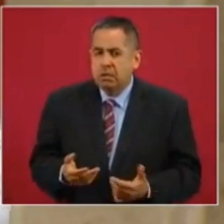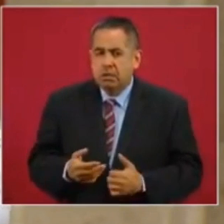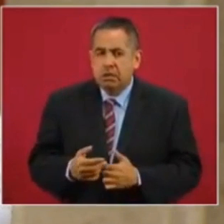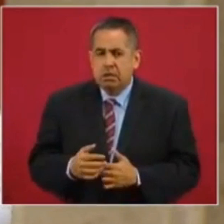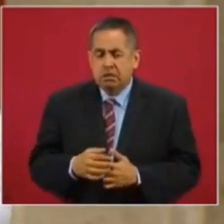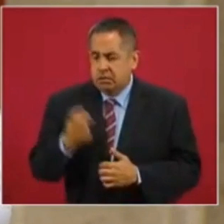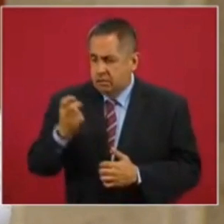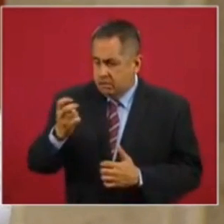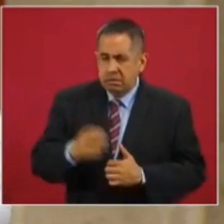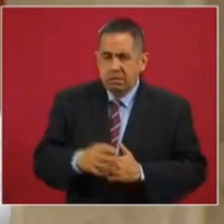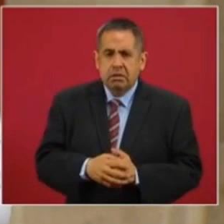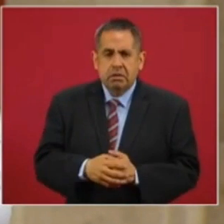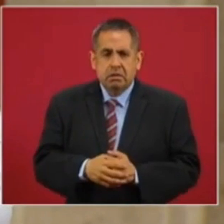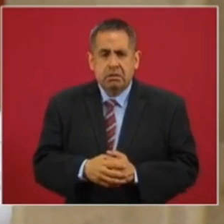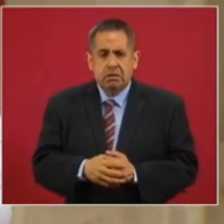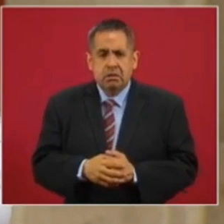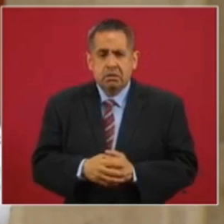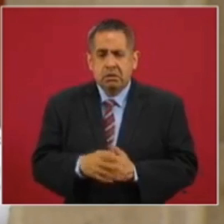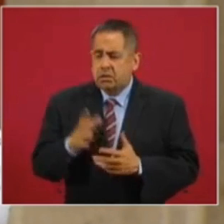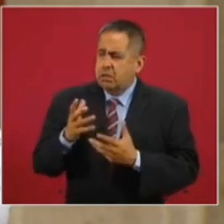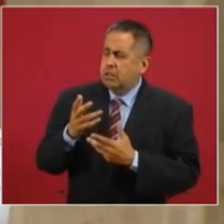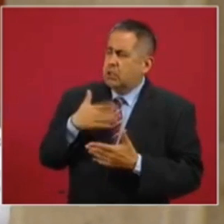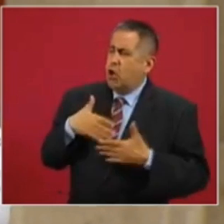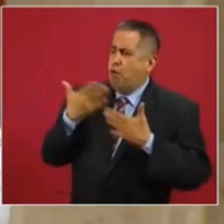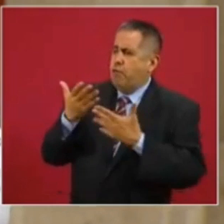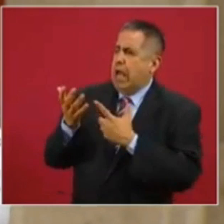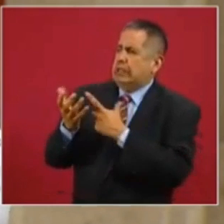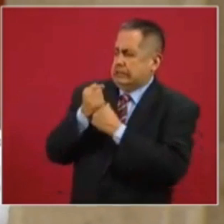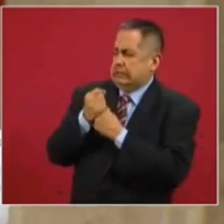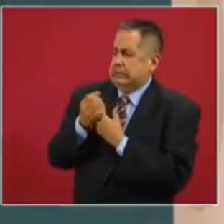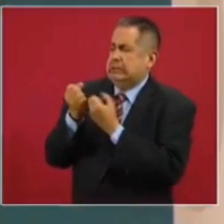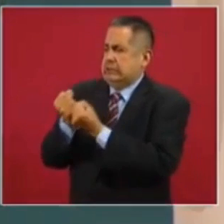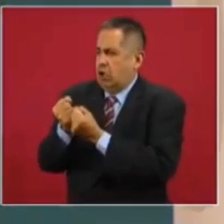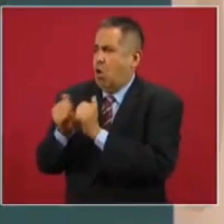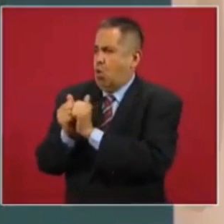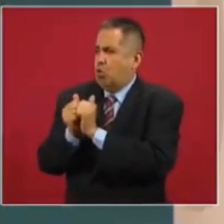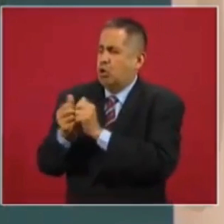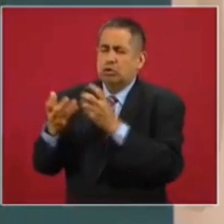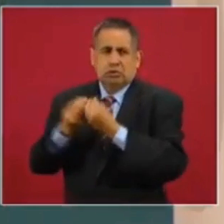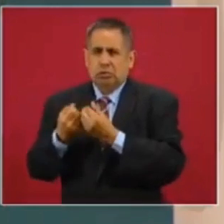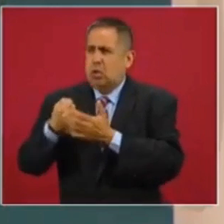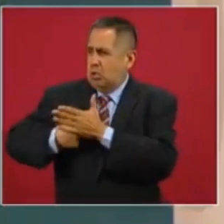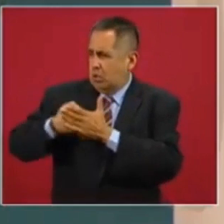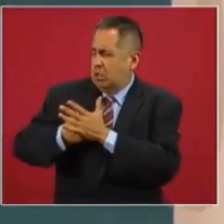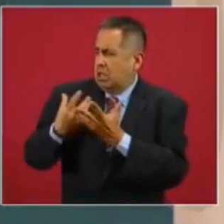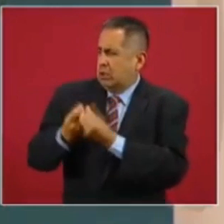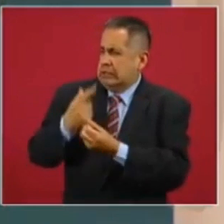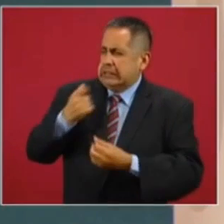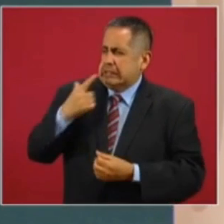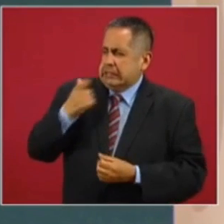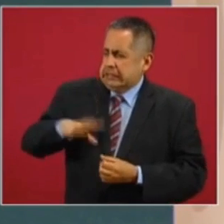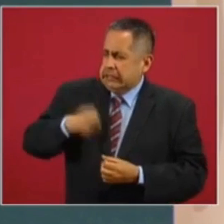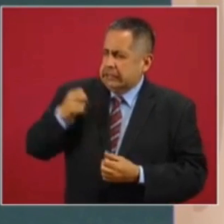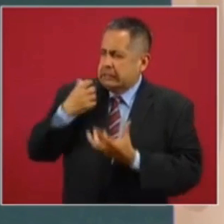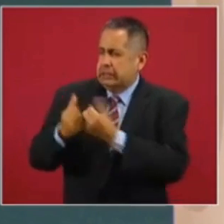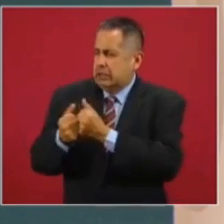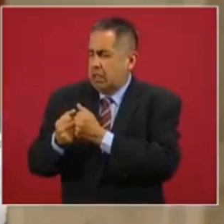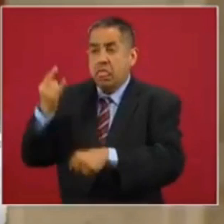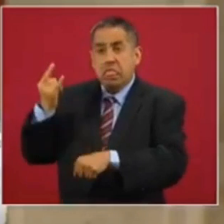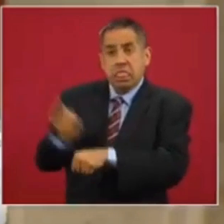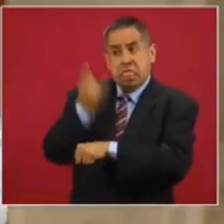más que agarrarnos de ustedes y seguir caminando luchando y no nos